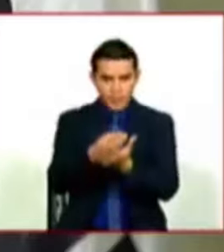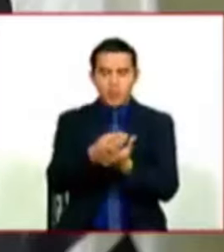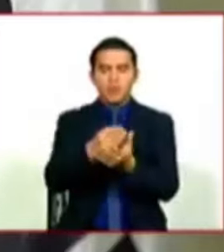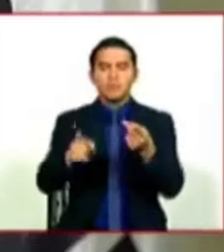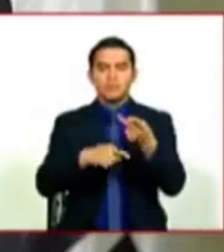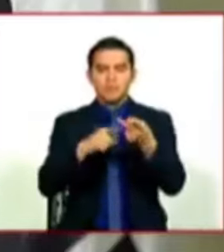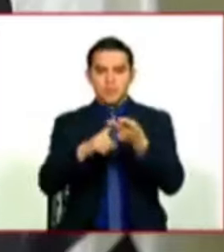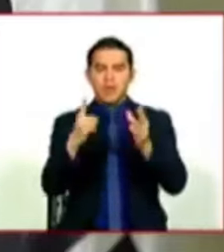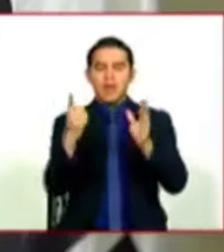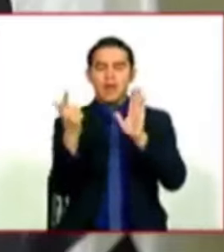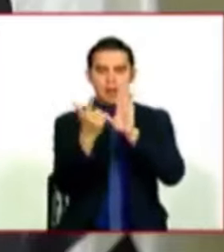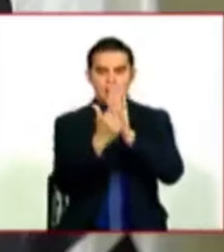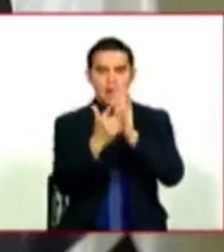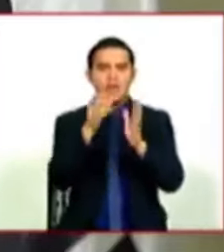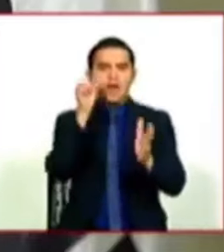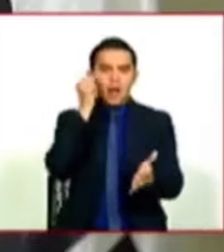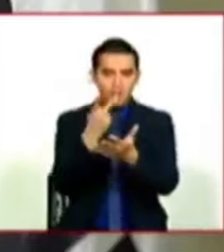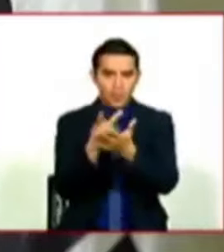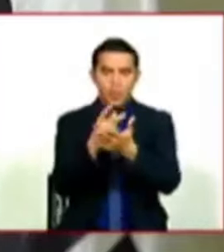la noche anterior.